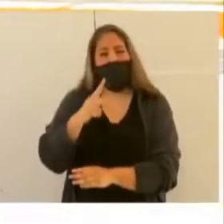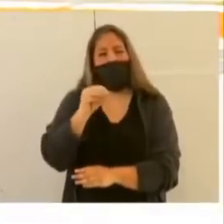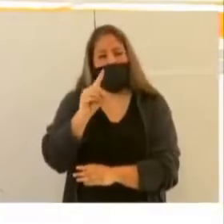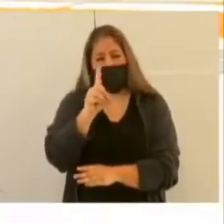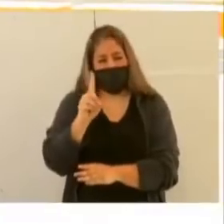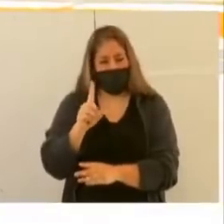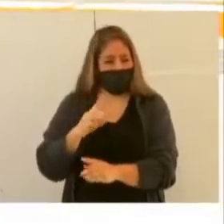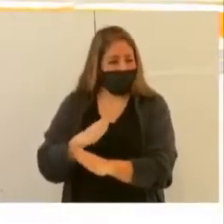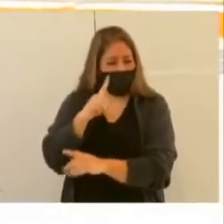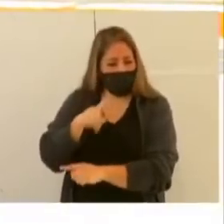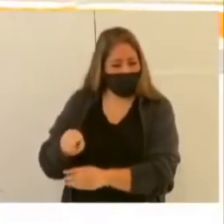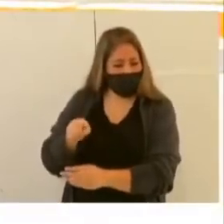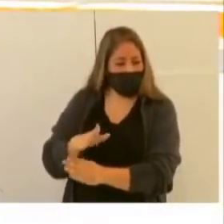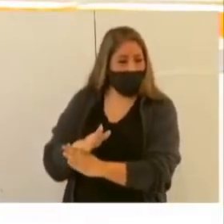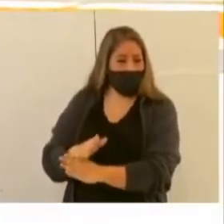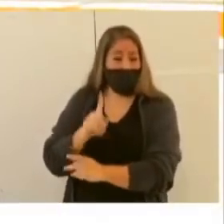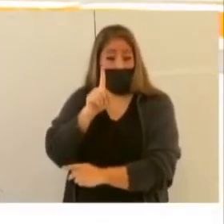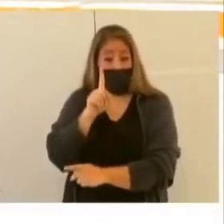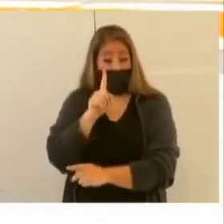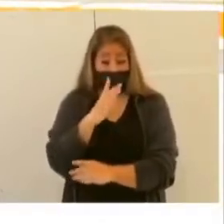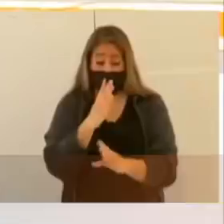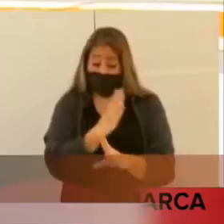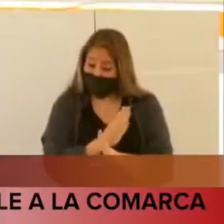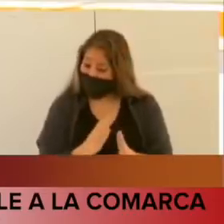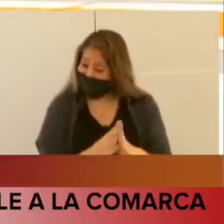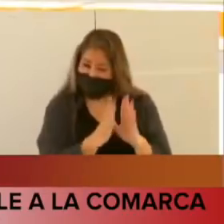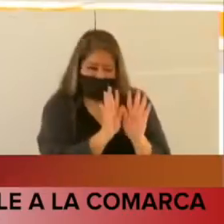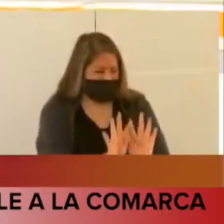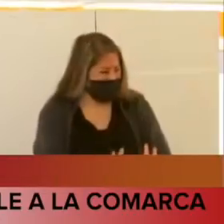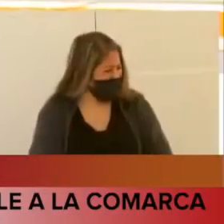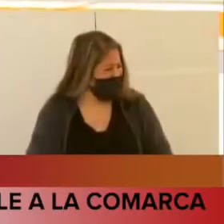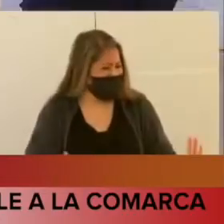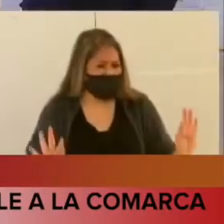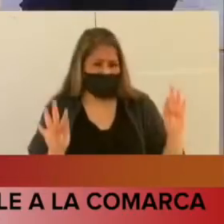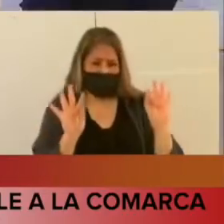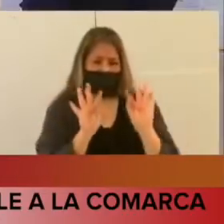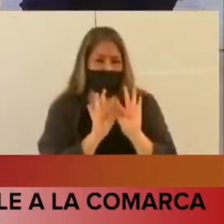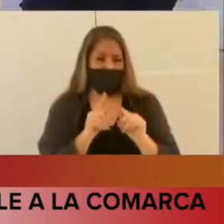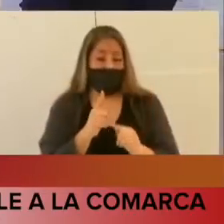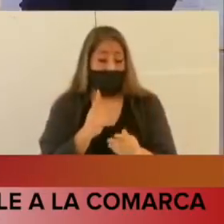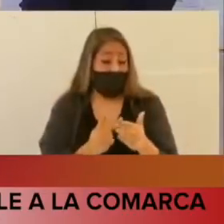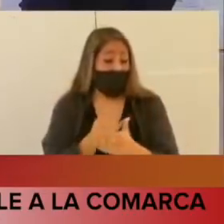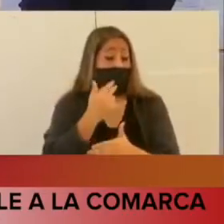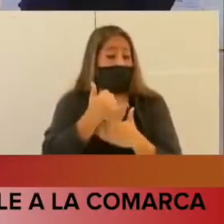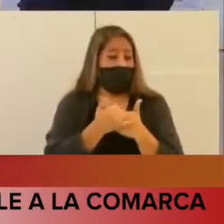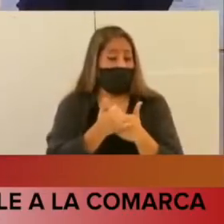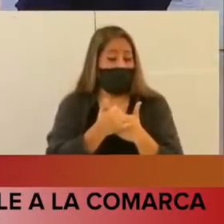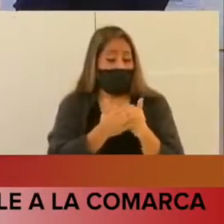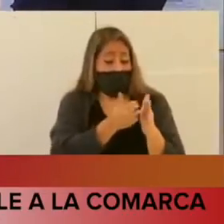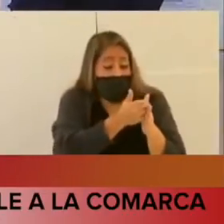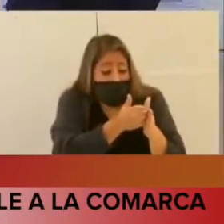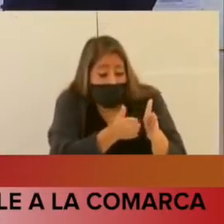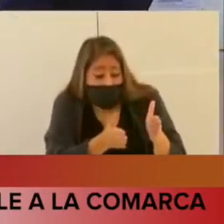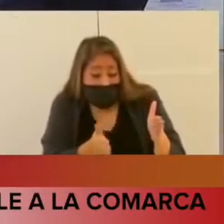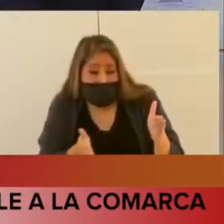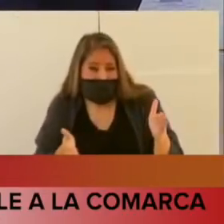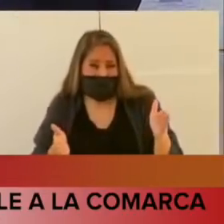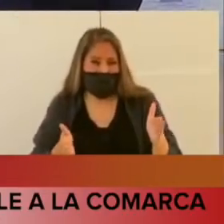sobreexplotación. Un aspecto muy importante es que en el proyecto se estudió muy bien